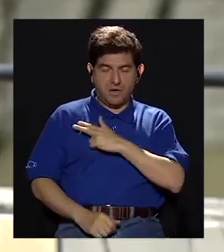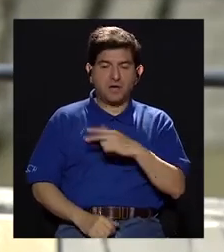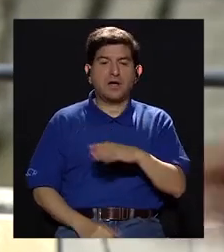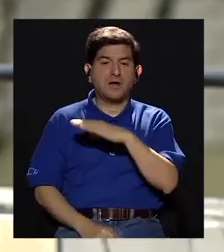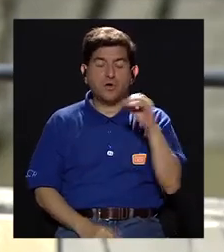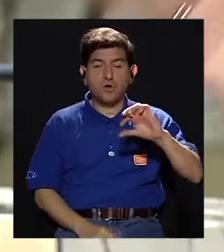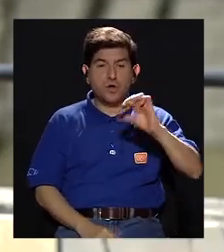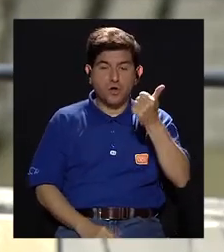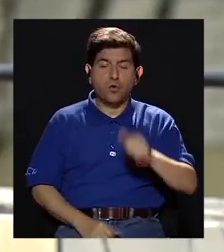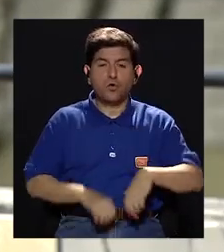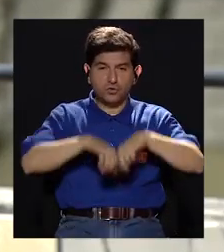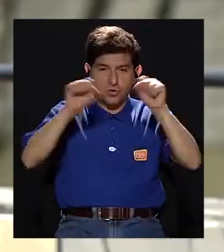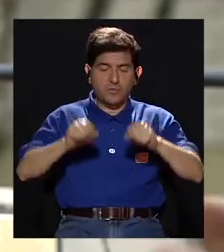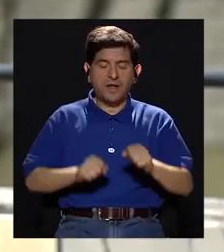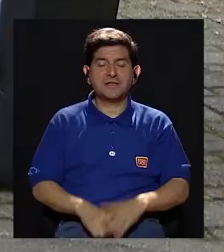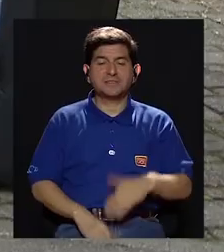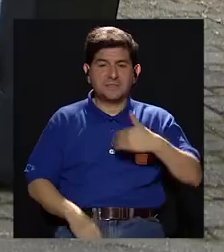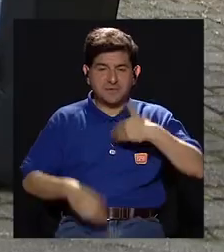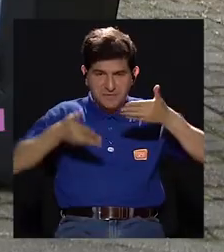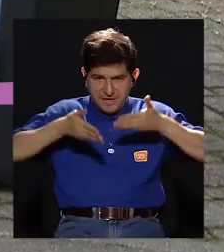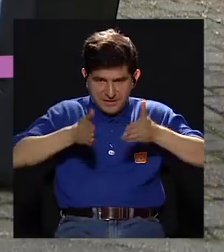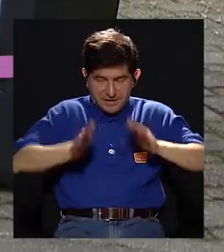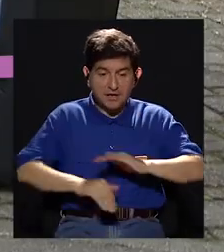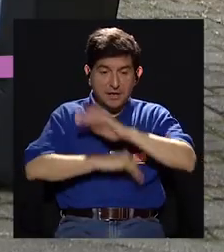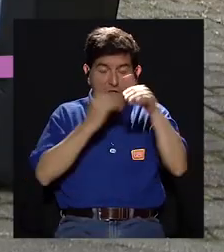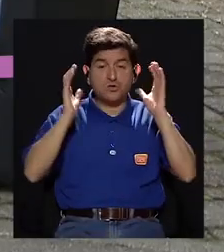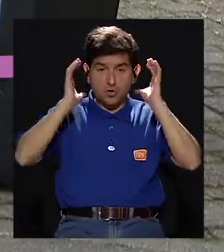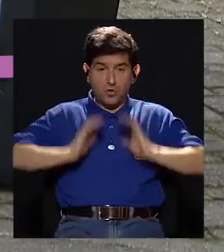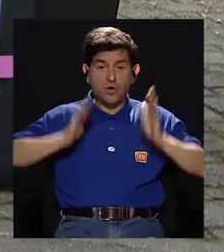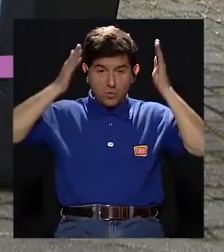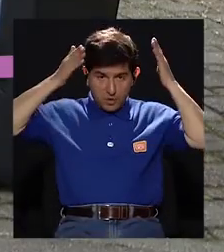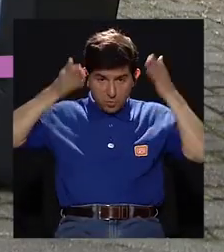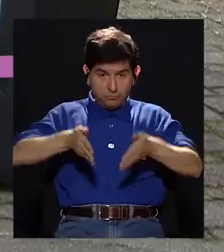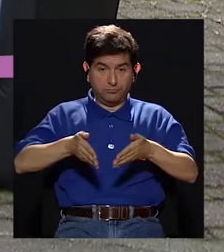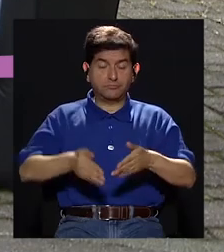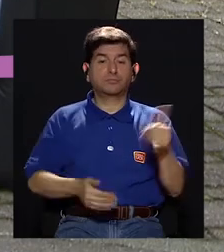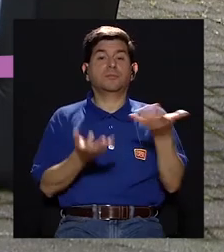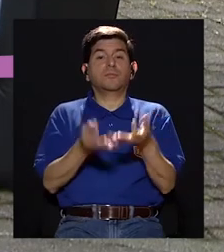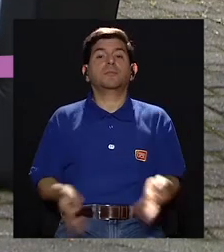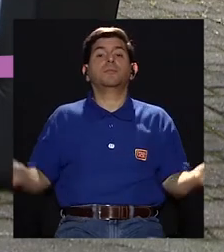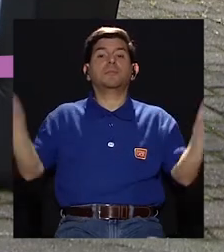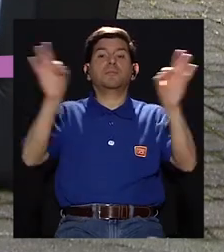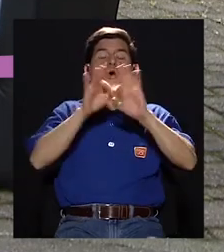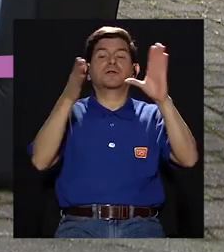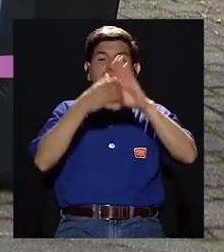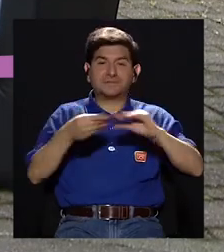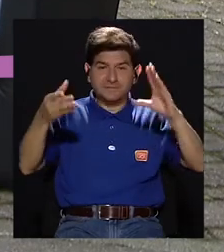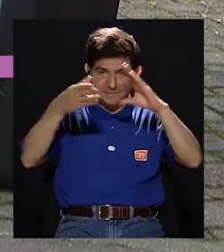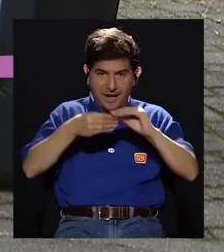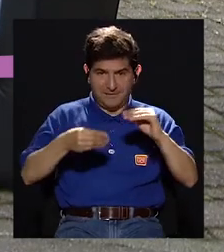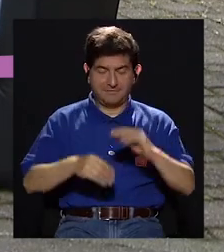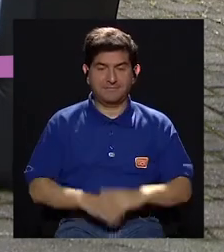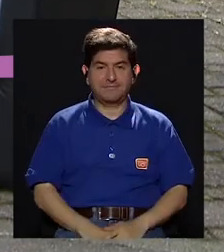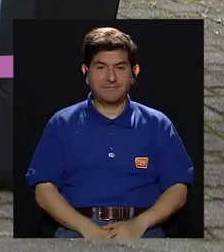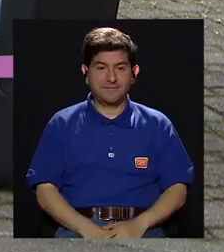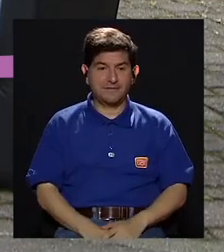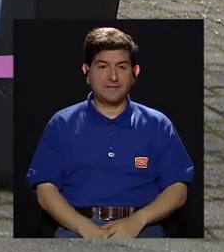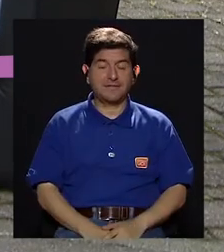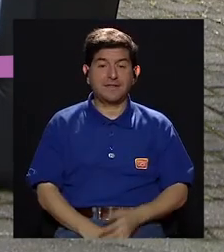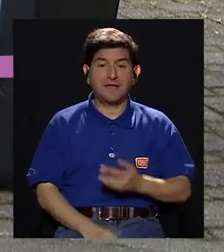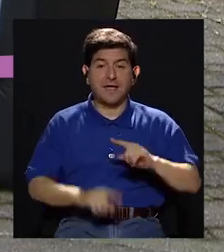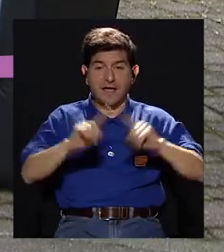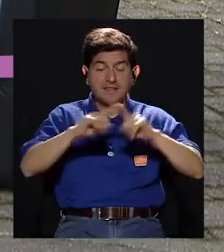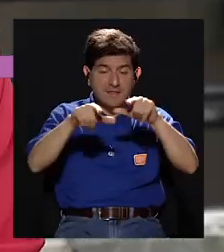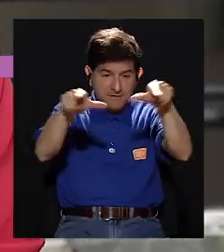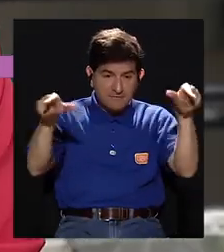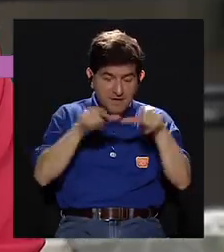uno de ellos abarca completamente todo nuestro organismo. Y es también muy importante comentar que en estas sedes